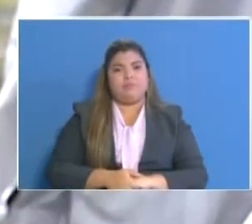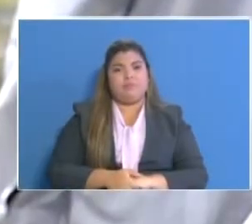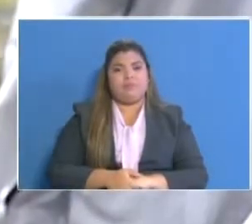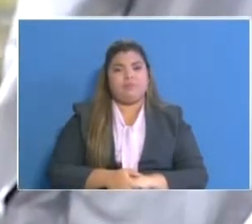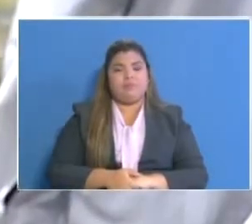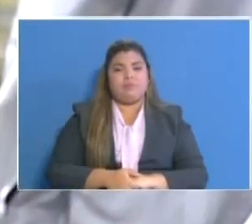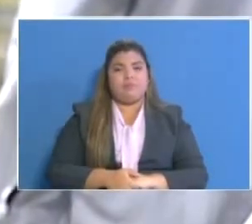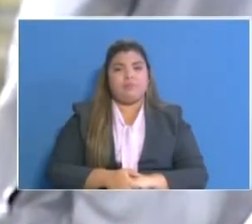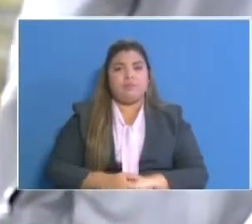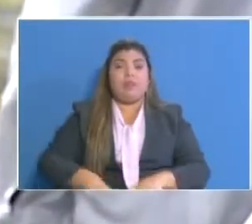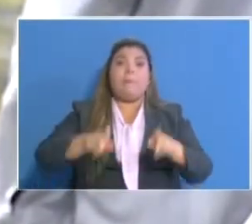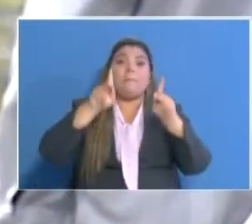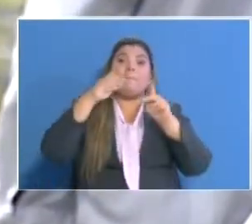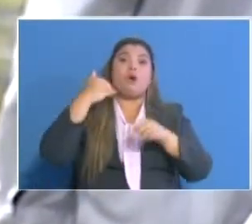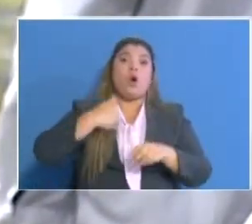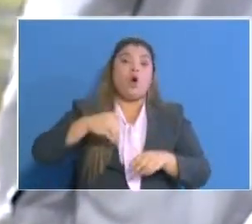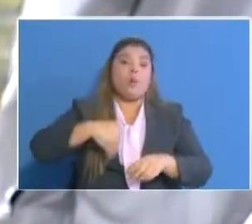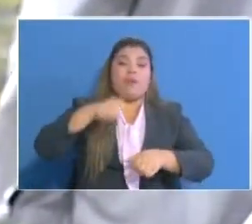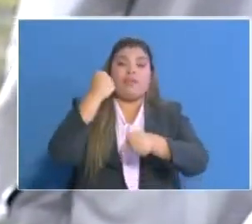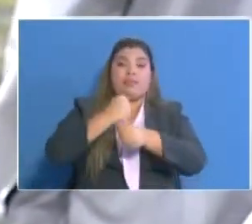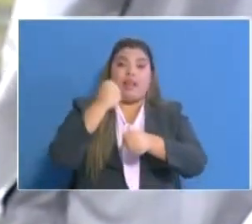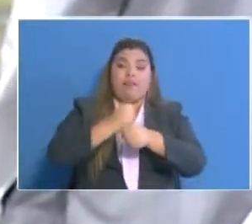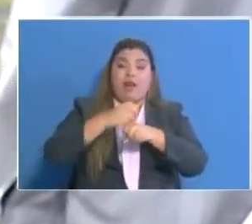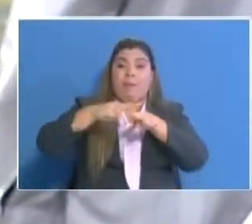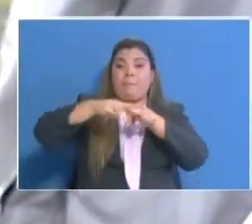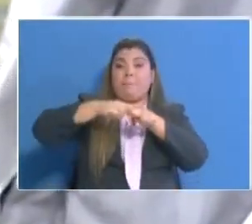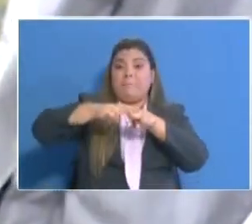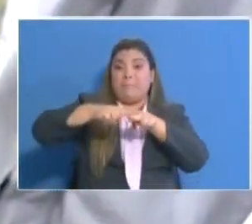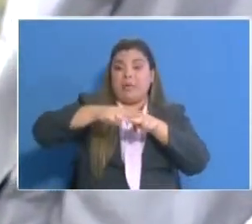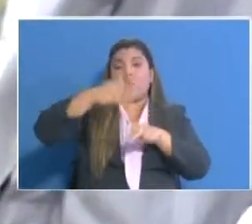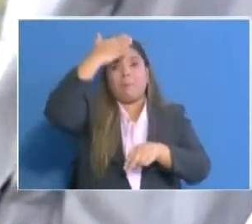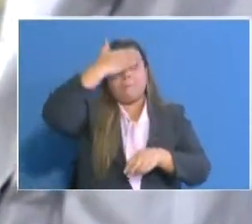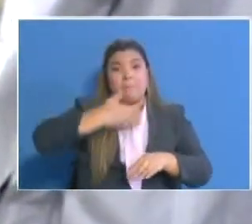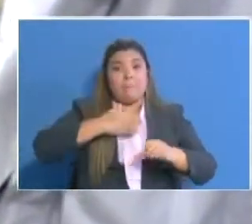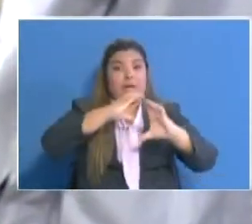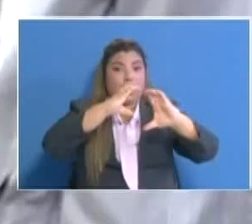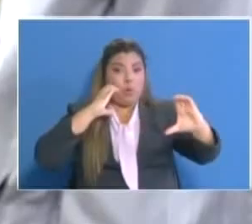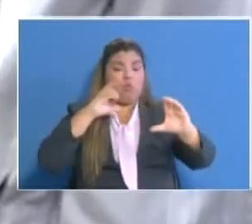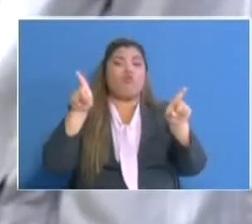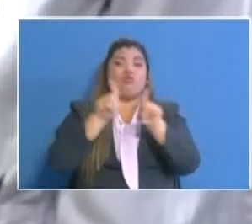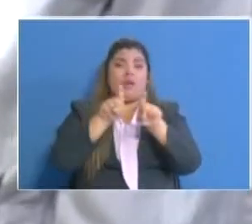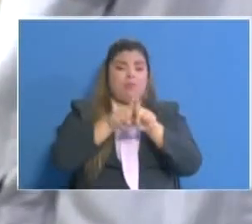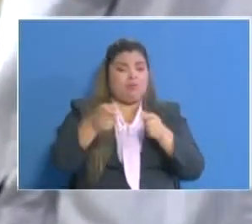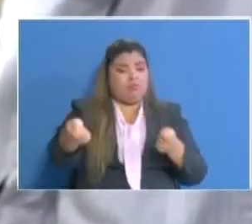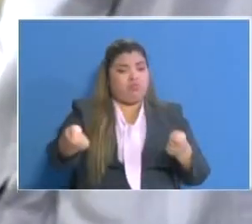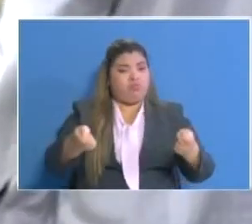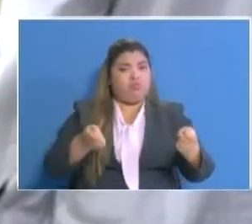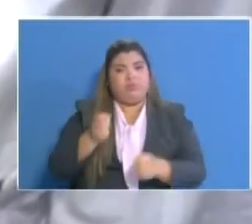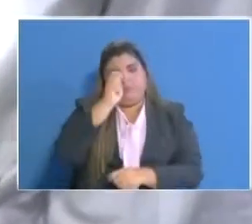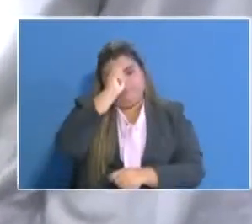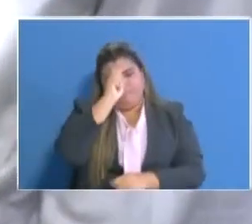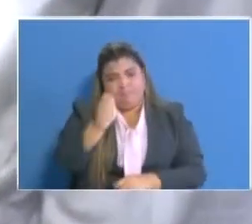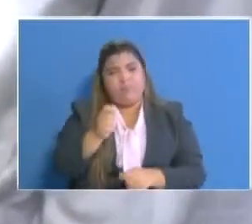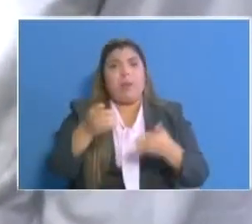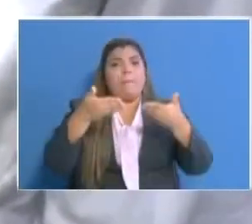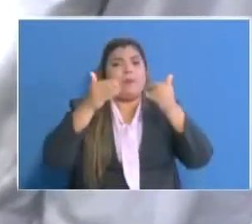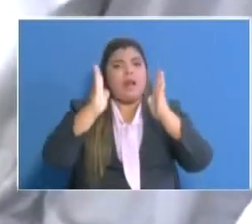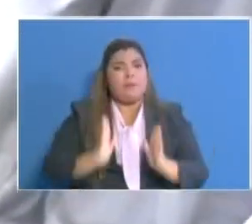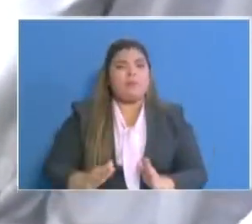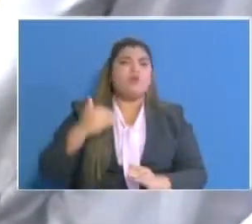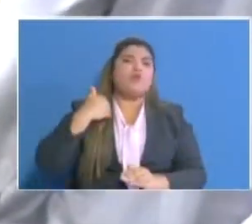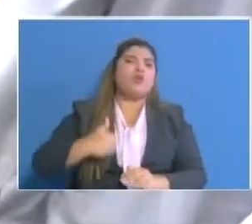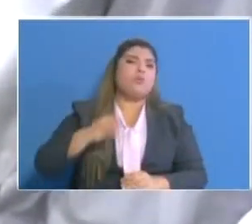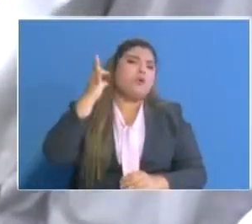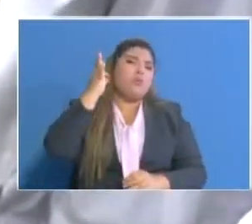A los operadores del metro, del metrobús, a los panameños y panameñas que